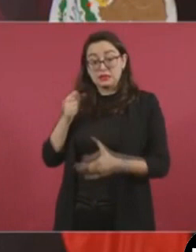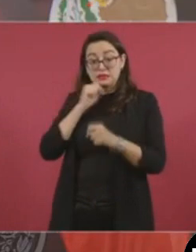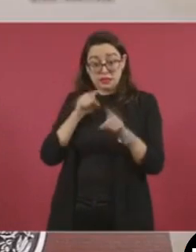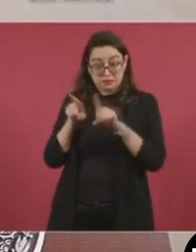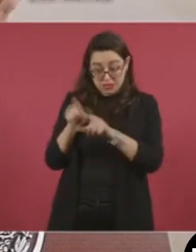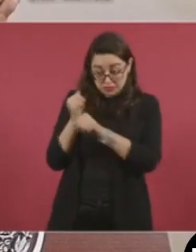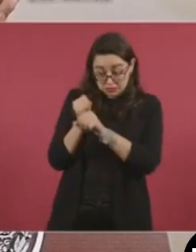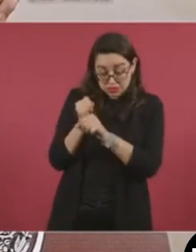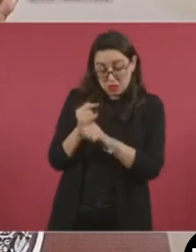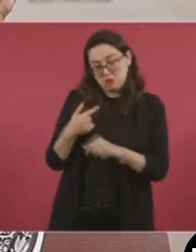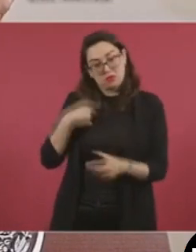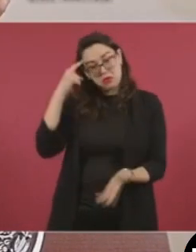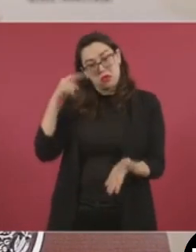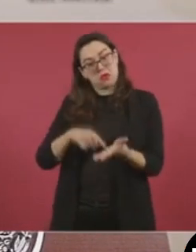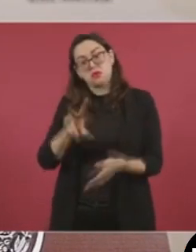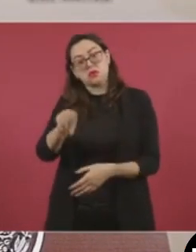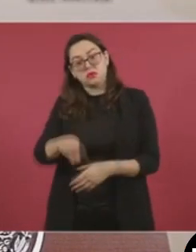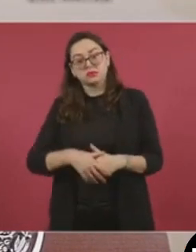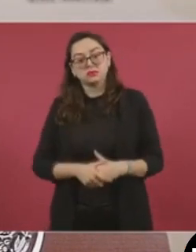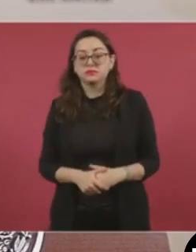según yo, no.